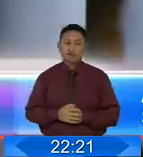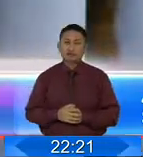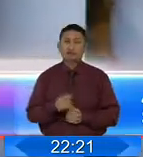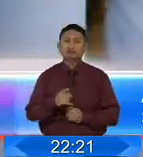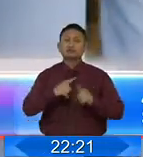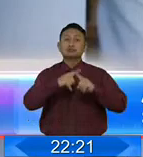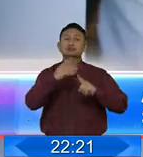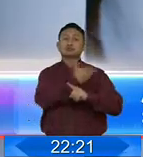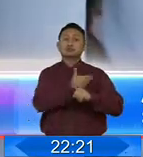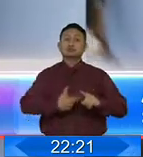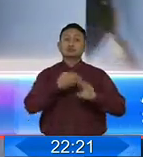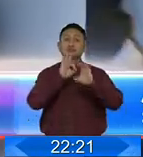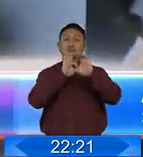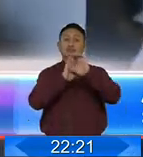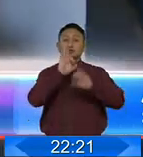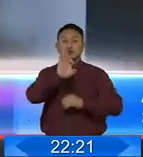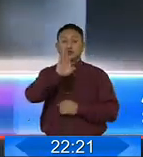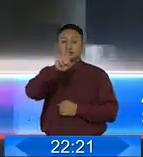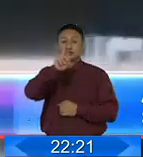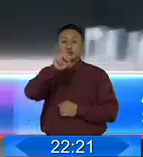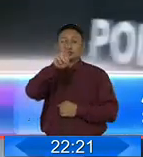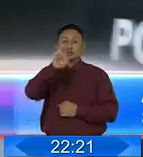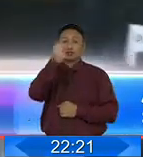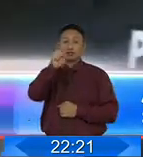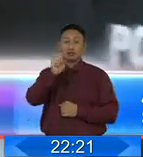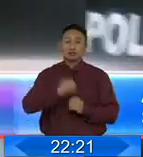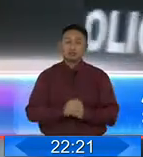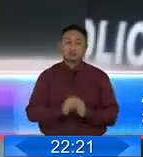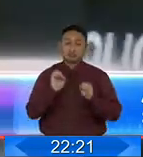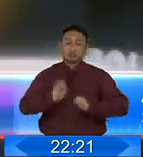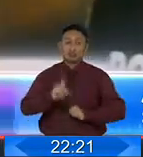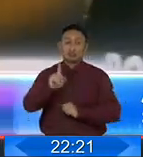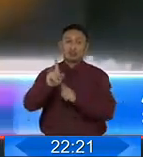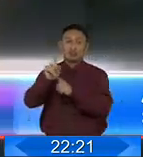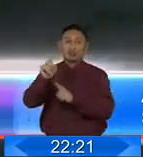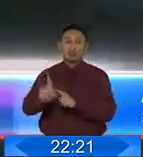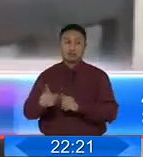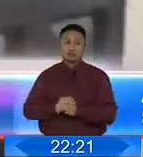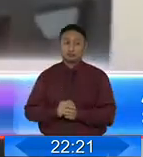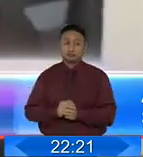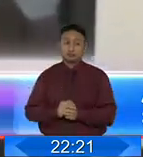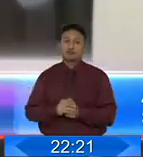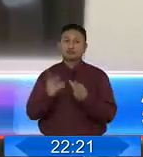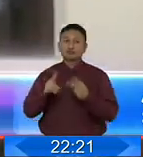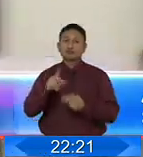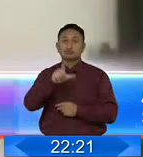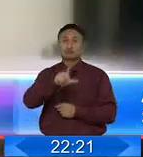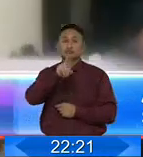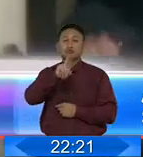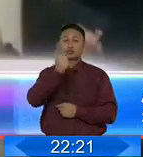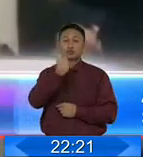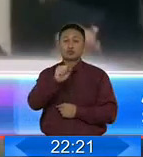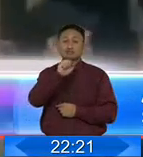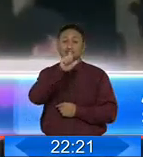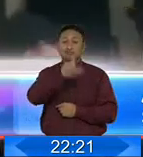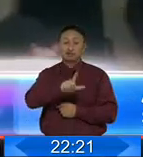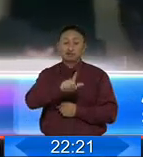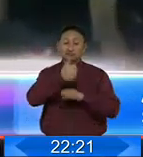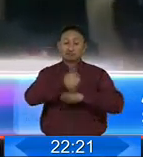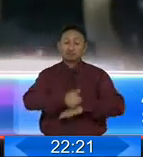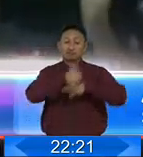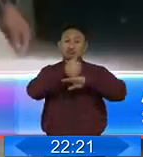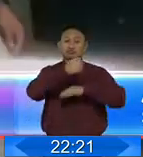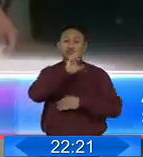de Participación Ciudadana, José Carlos Suárez, es uno de ellos. También Luis L., un exalto funcionario